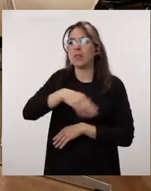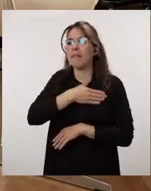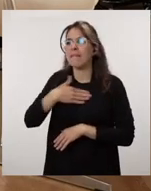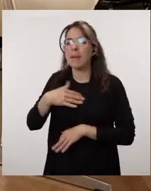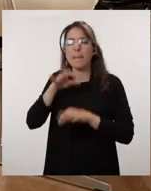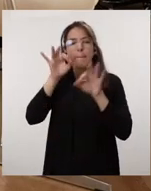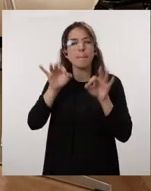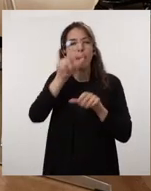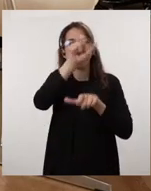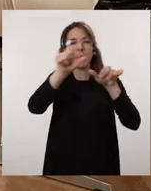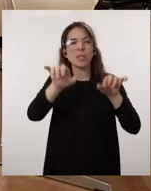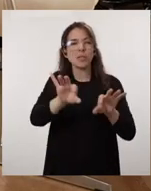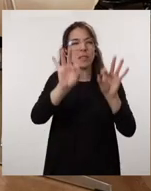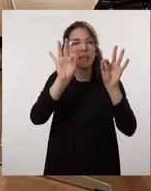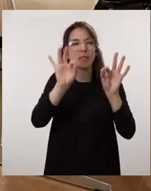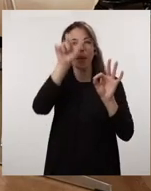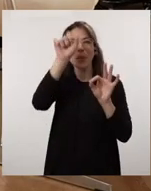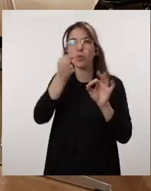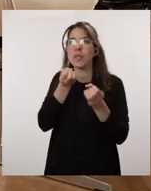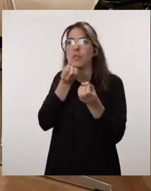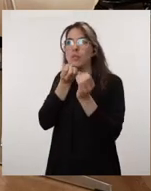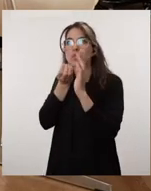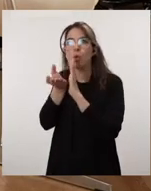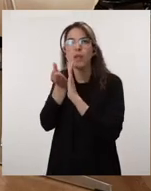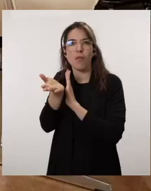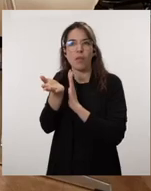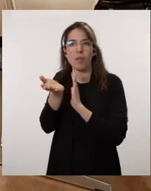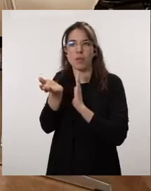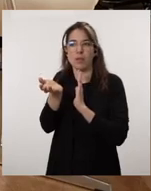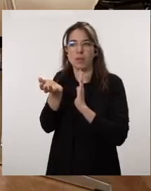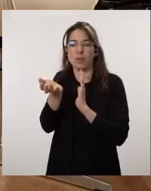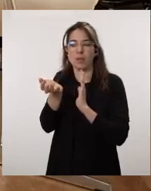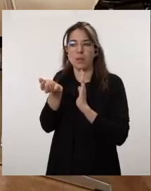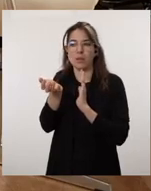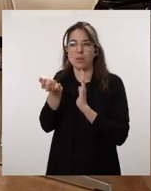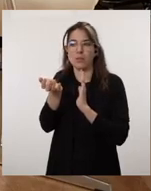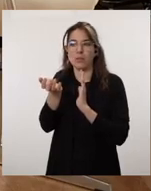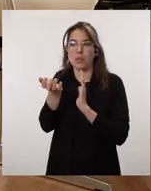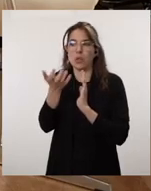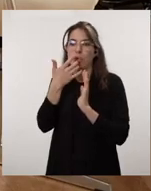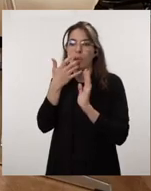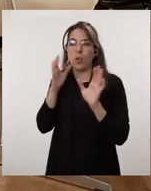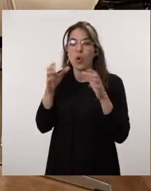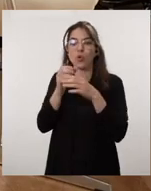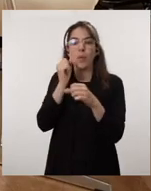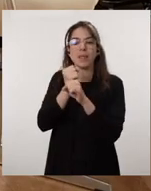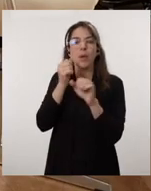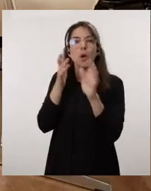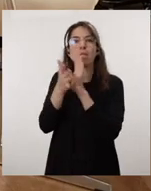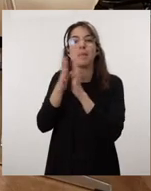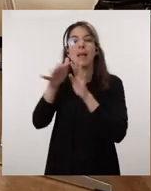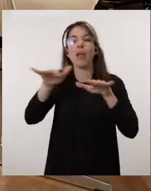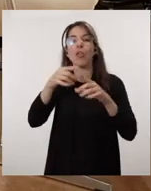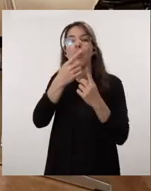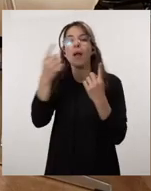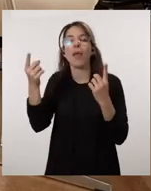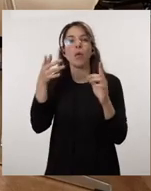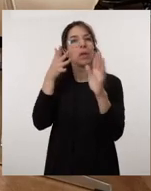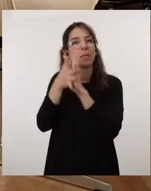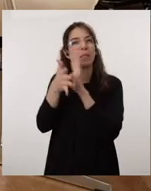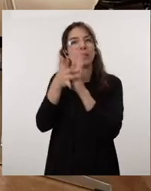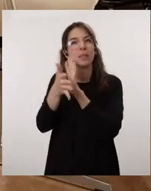sean personas específicas portavoces que expliquen cómo por ejemplo de vuestro grupo de trabajo en qué consiste cada una de las acciones pero también